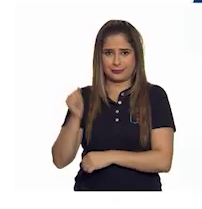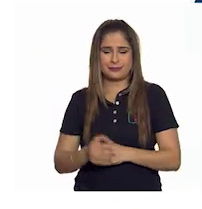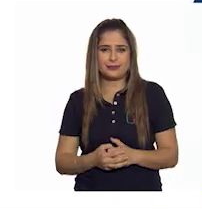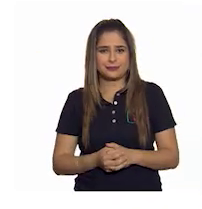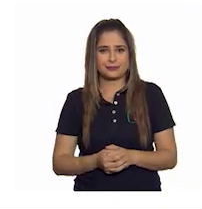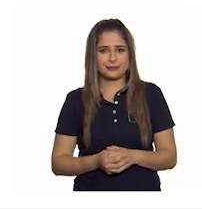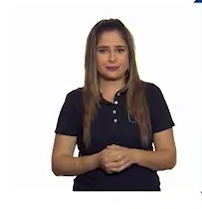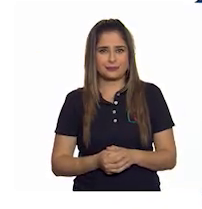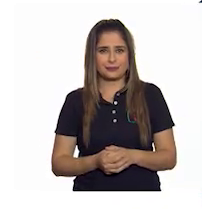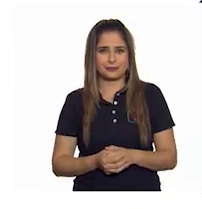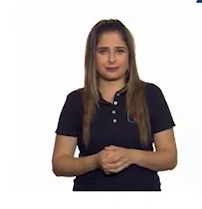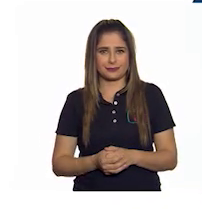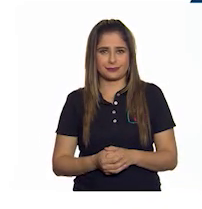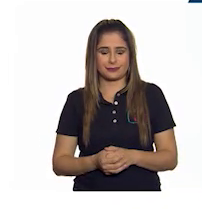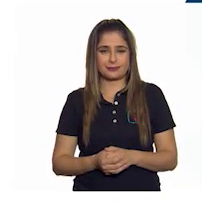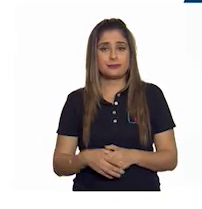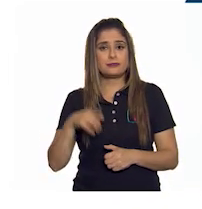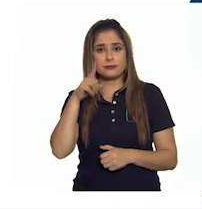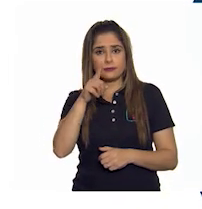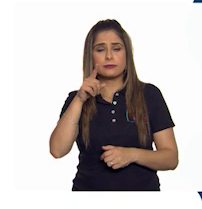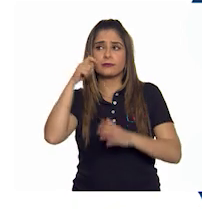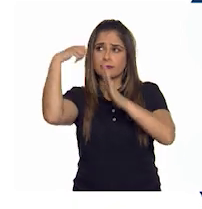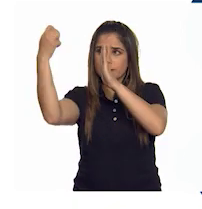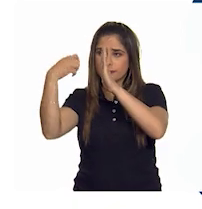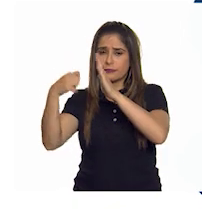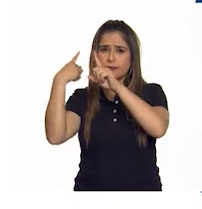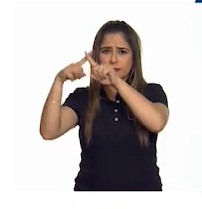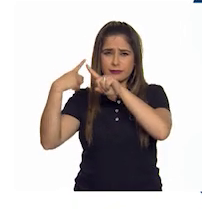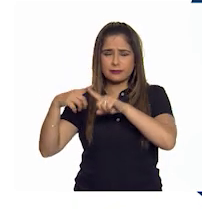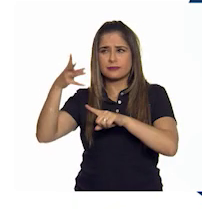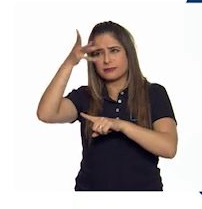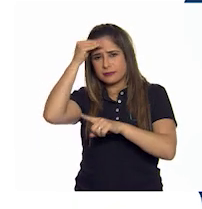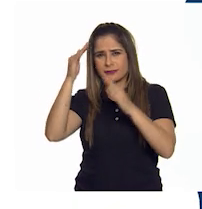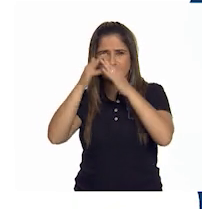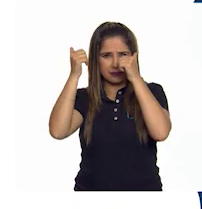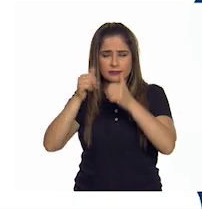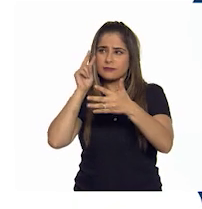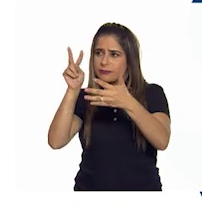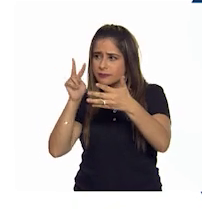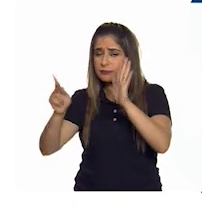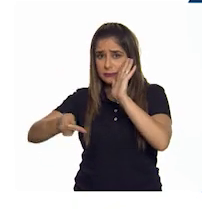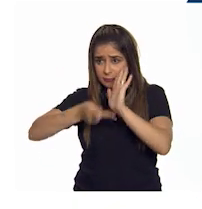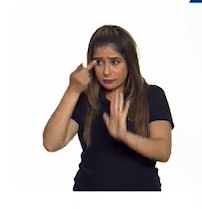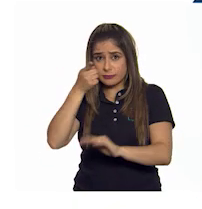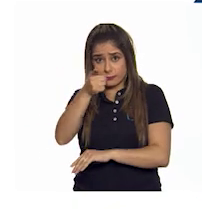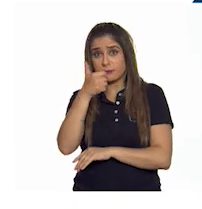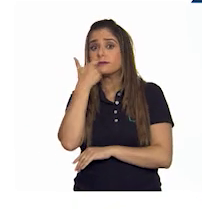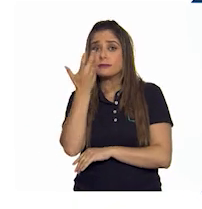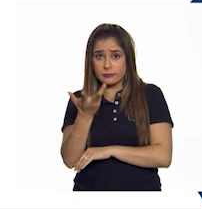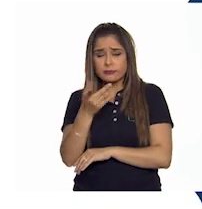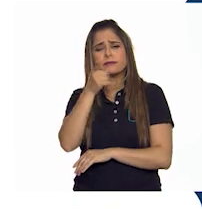conalitech.sep.gov.mx. Si quieres volver a ver los programas de Aprende en Casa, los puedes encontrar en la siguiente liga: